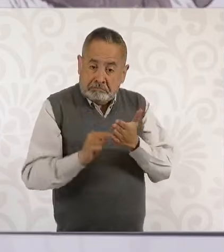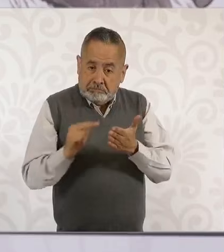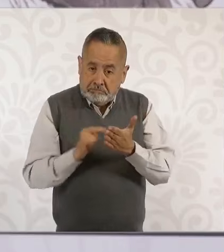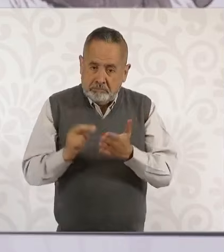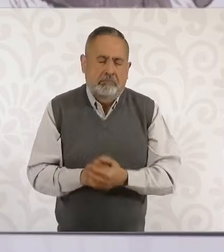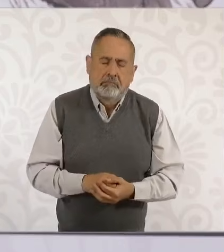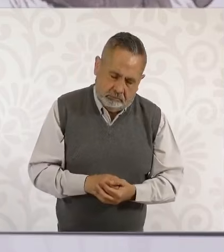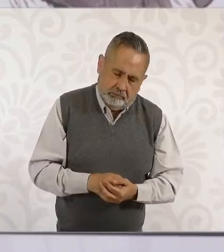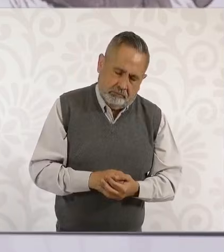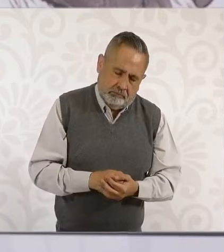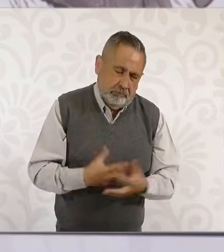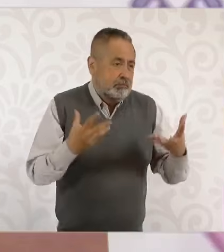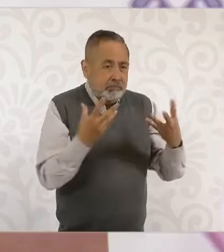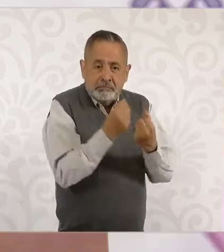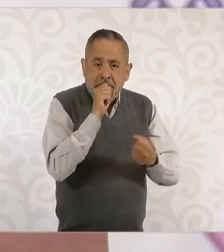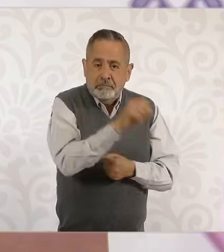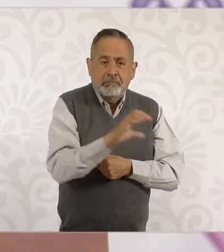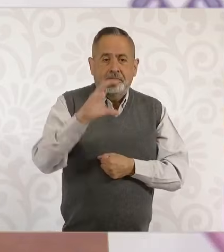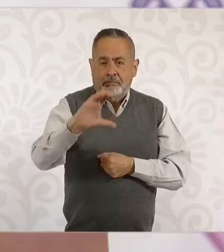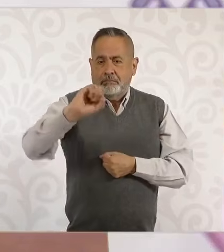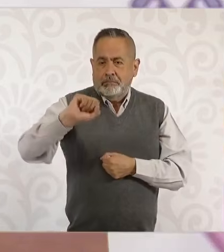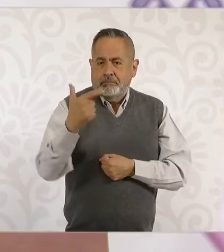todos creación de Salinas de Gortari,